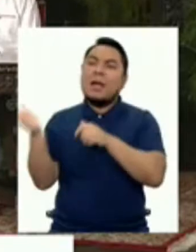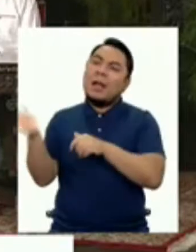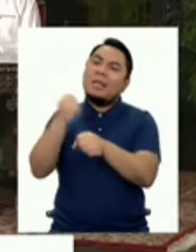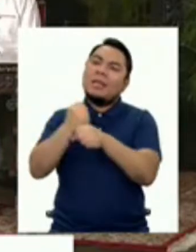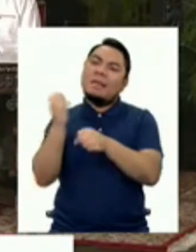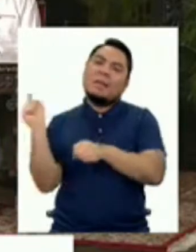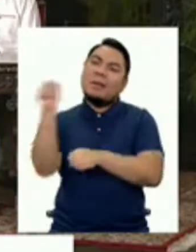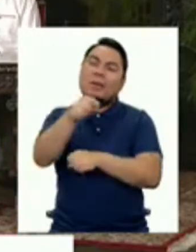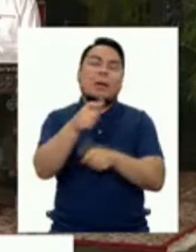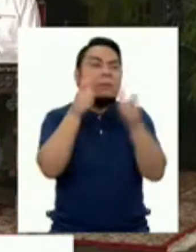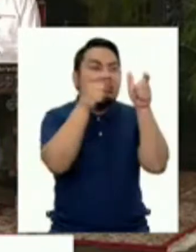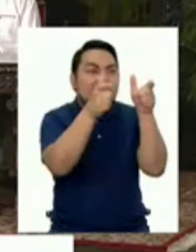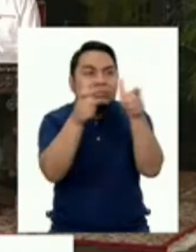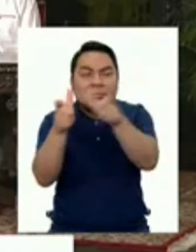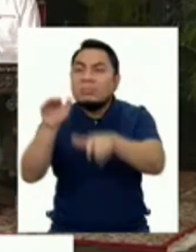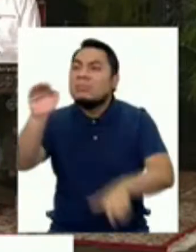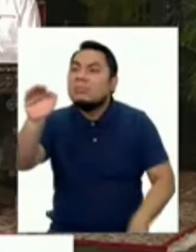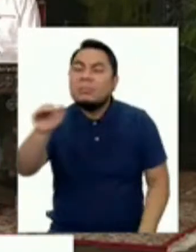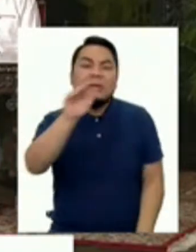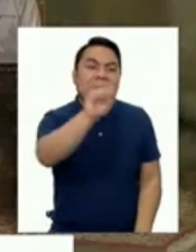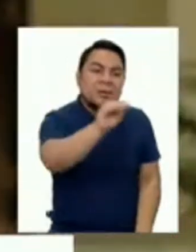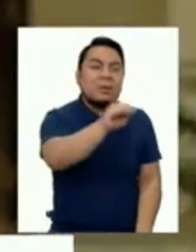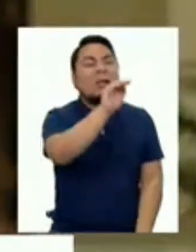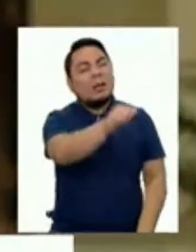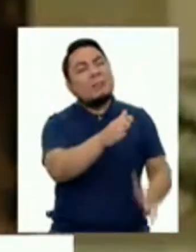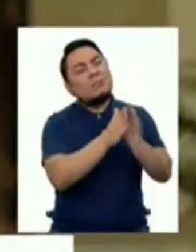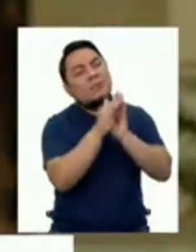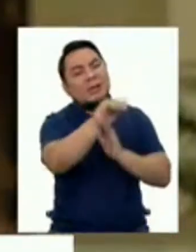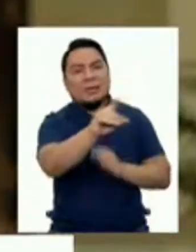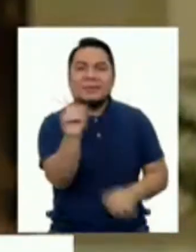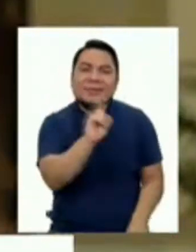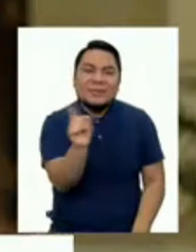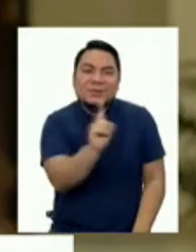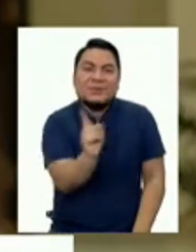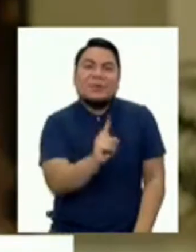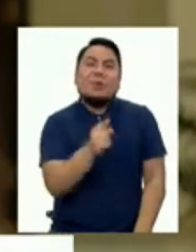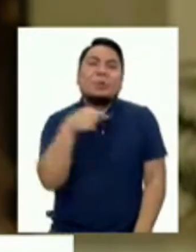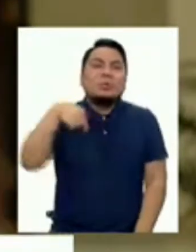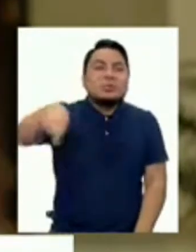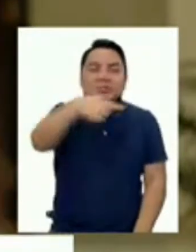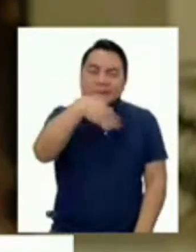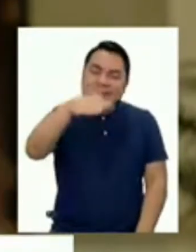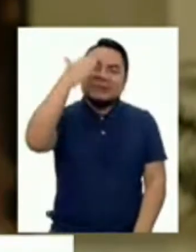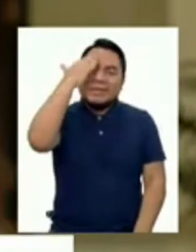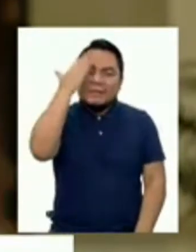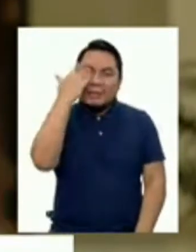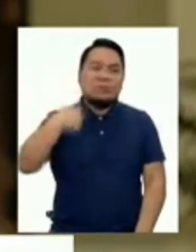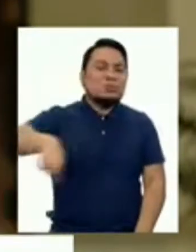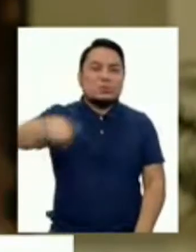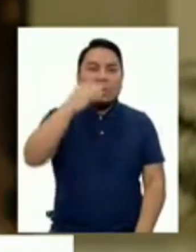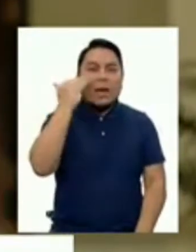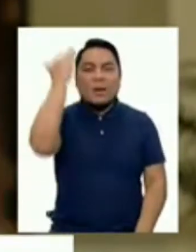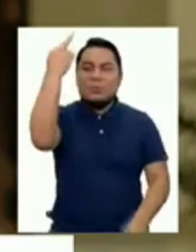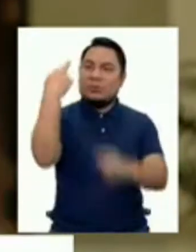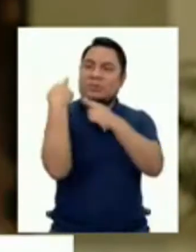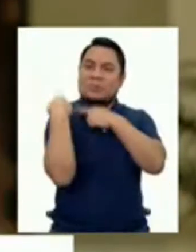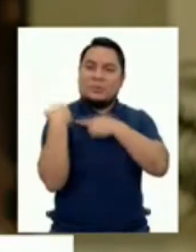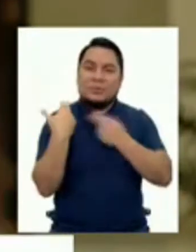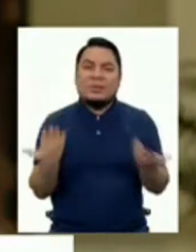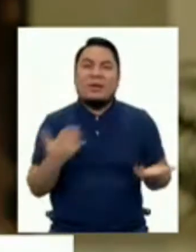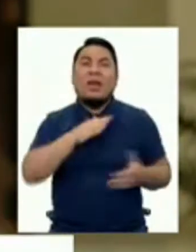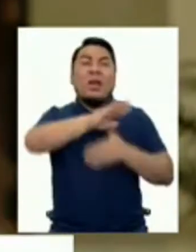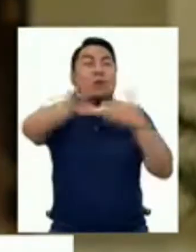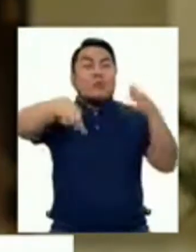para que estén verificando que se cumplen estas indicaciones en todos los locales, en todos los